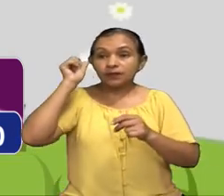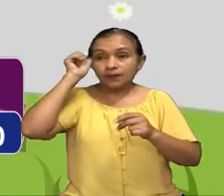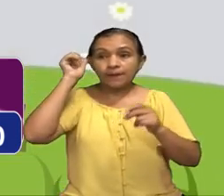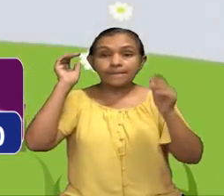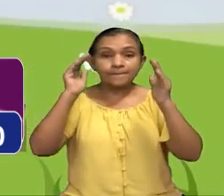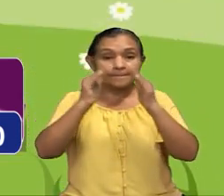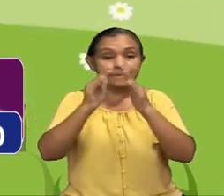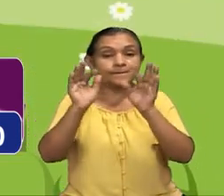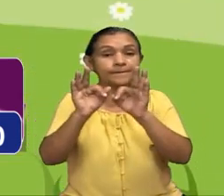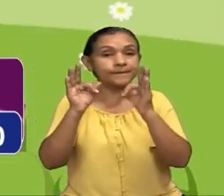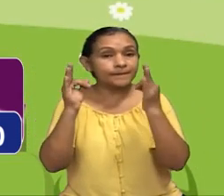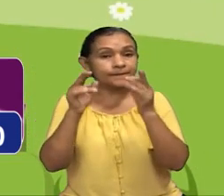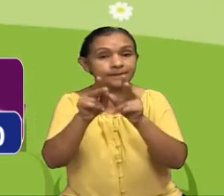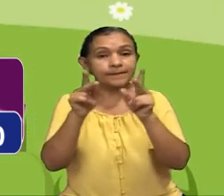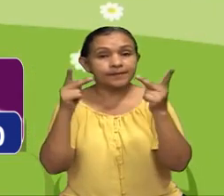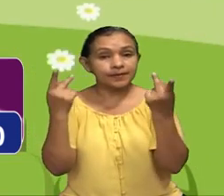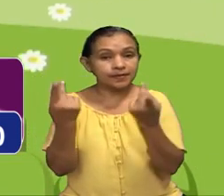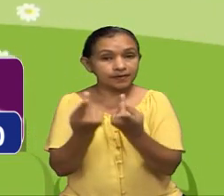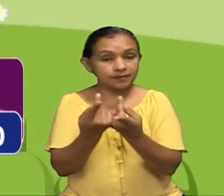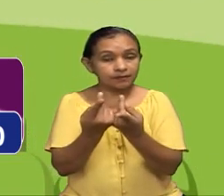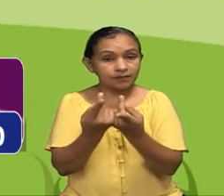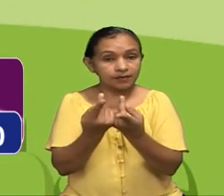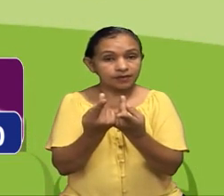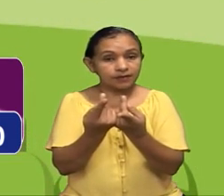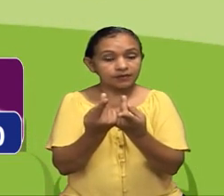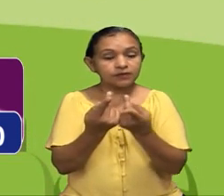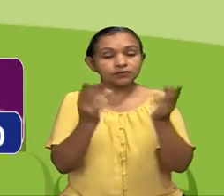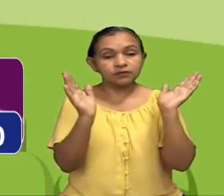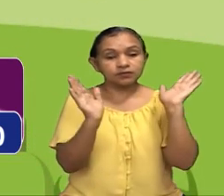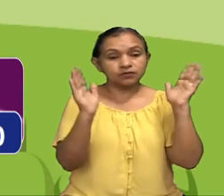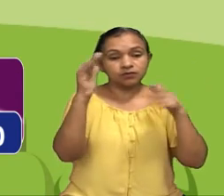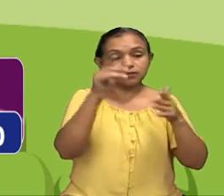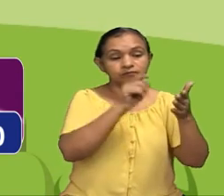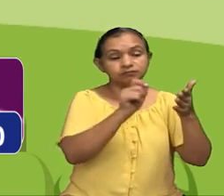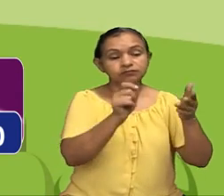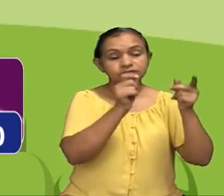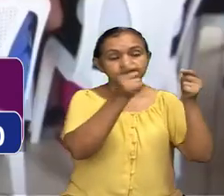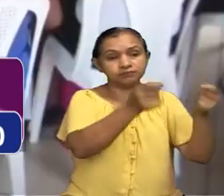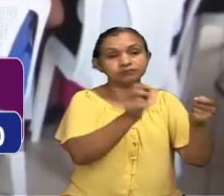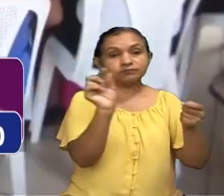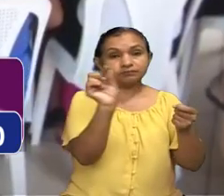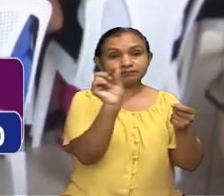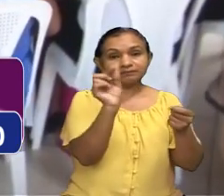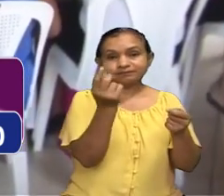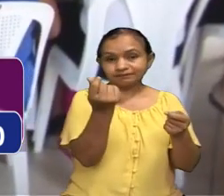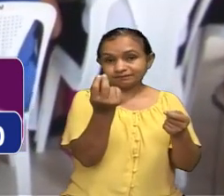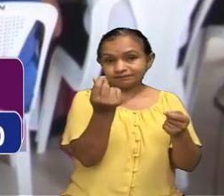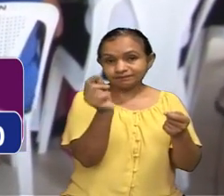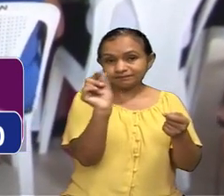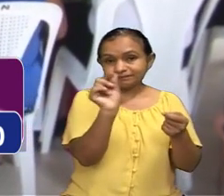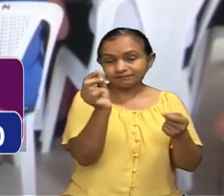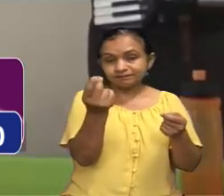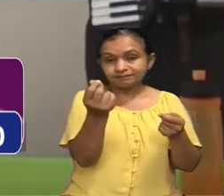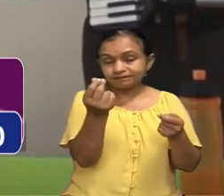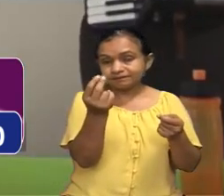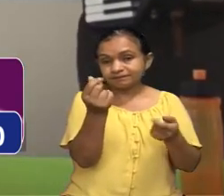para el pueblo, son sujetos de los procesos de titulación, son sujetos de crédito. Muchos adultos mayores reciben